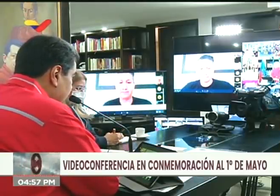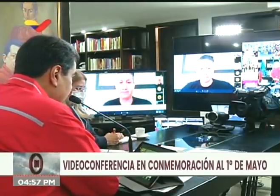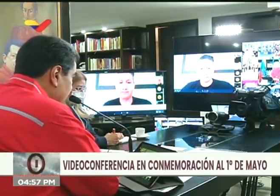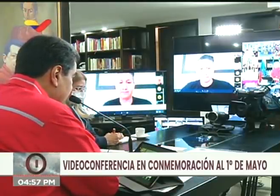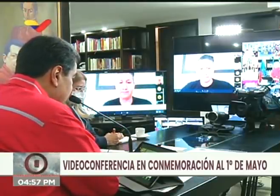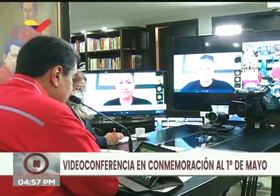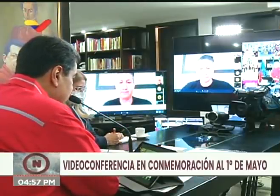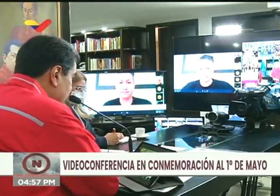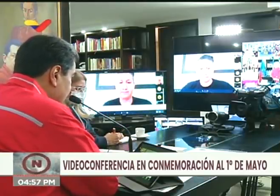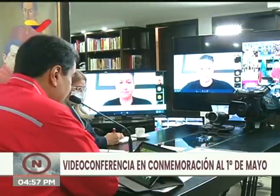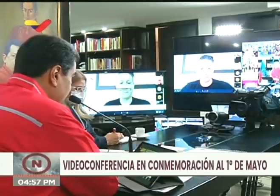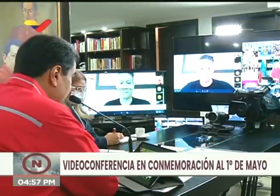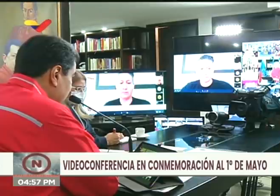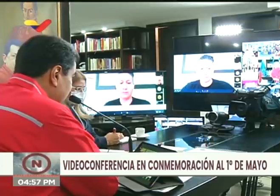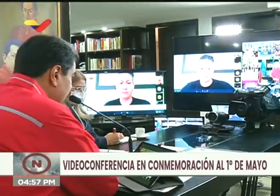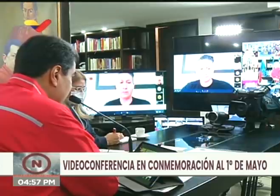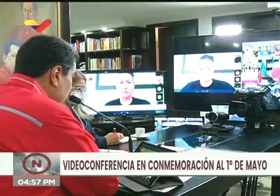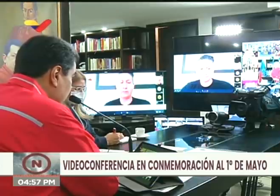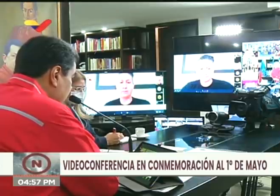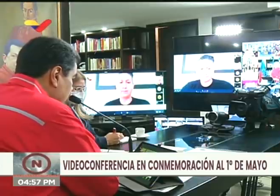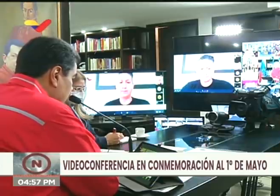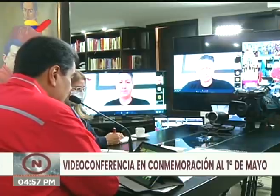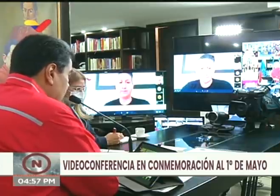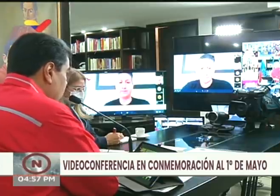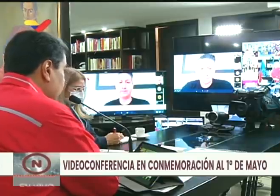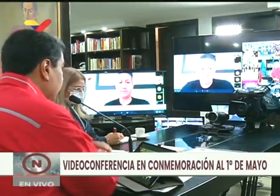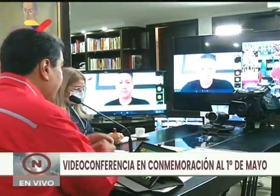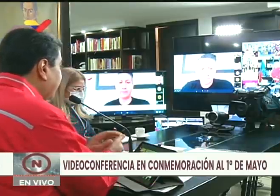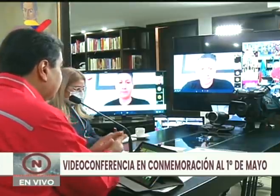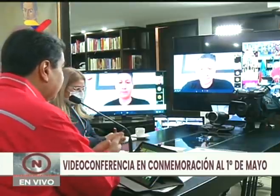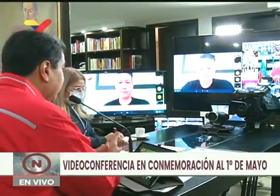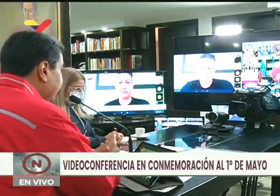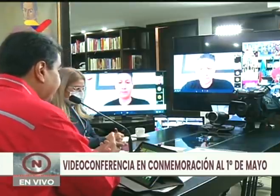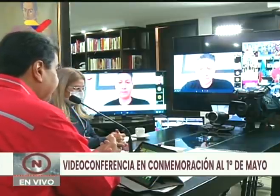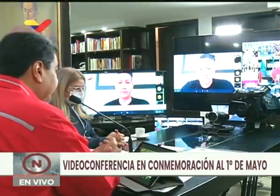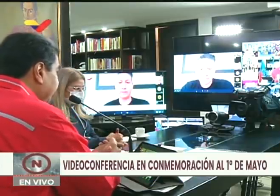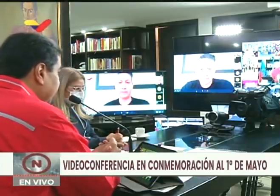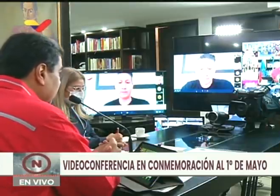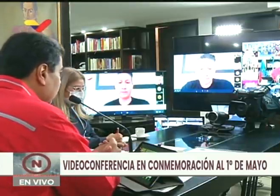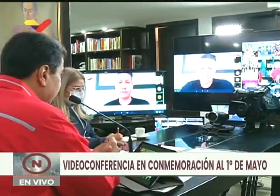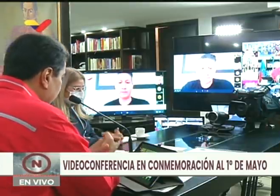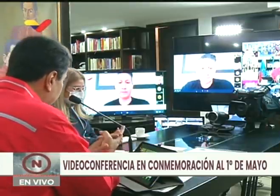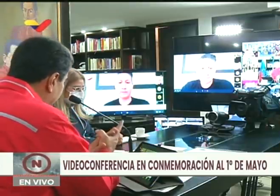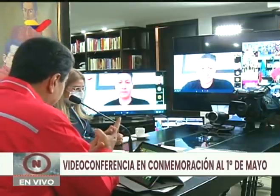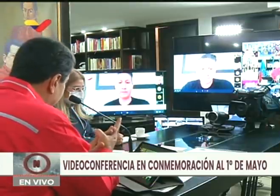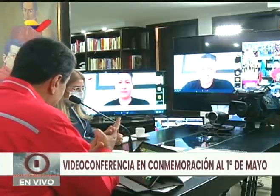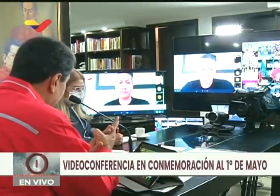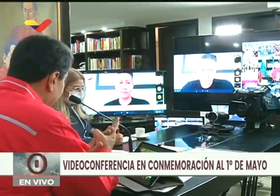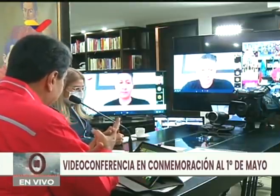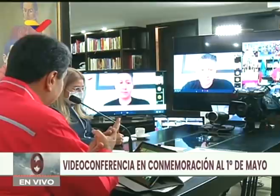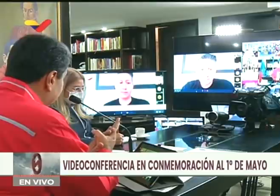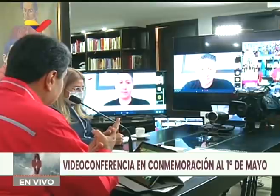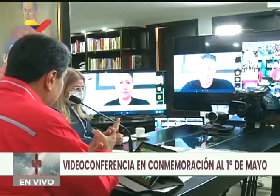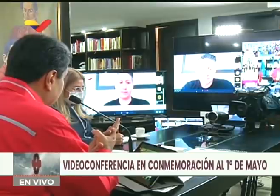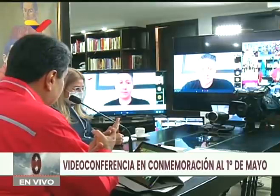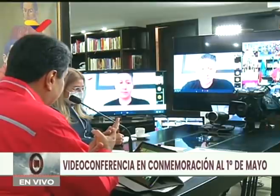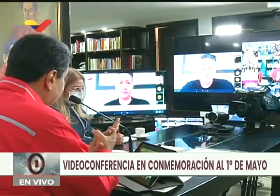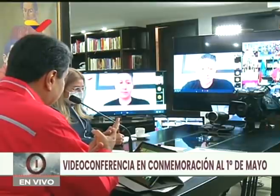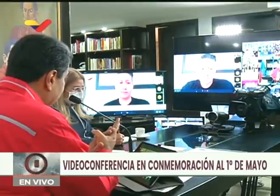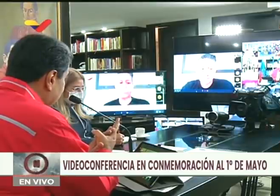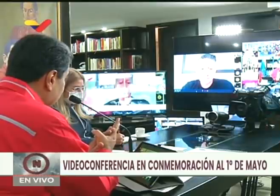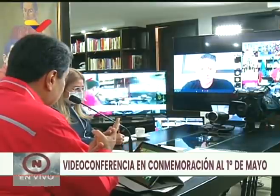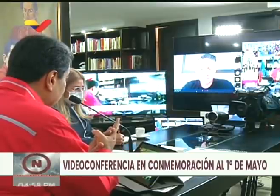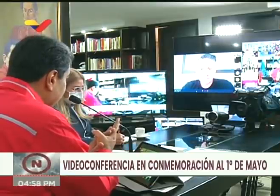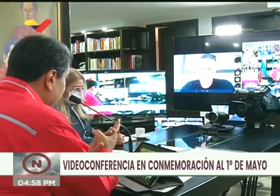trabajadoras, de la gente sensible. Estamos dando una batalla mundial contra una pandemia. contra dos pandemias.